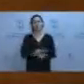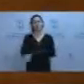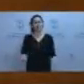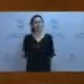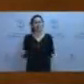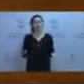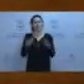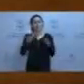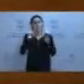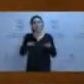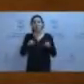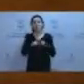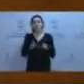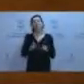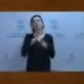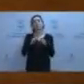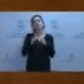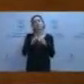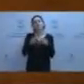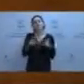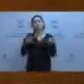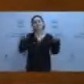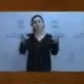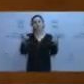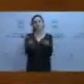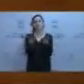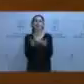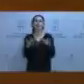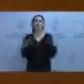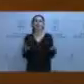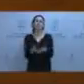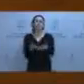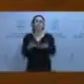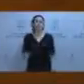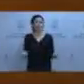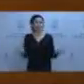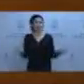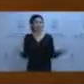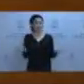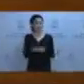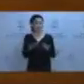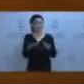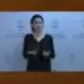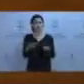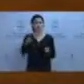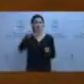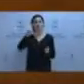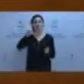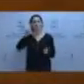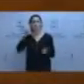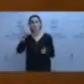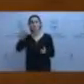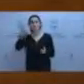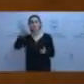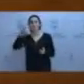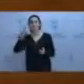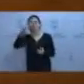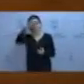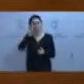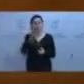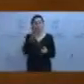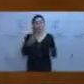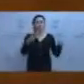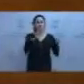Y, sin embargo, le dedican 3 escasas líneas en un apartado del programa Clúster. ¿En qué va a consistir? Porque no sé si con todos los colectivos con los que